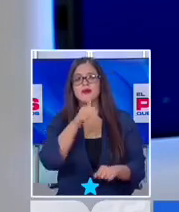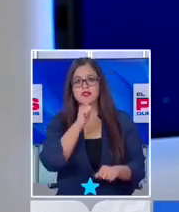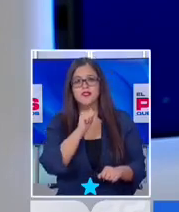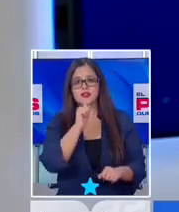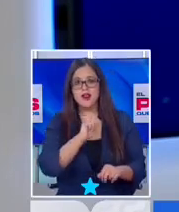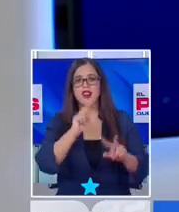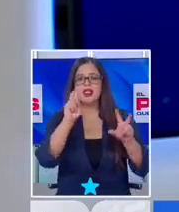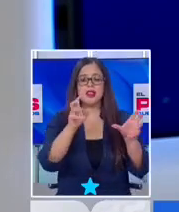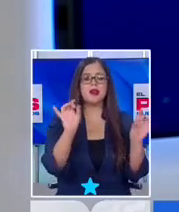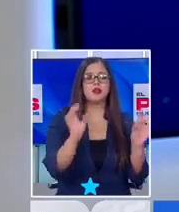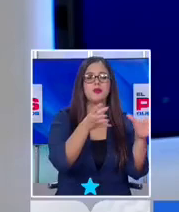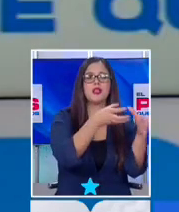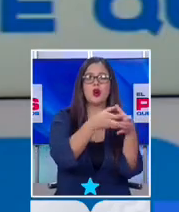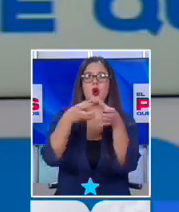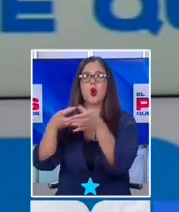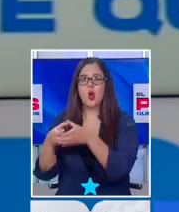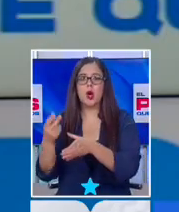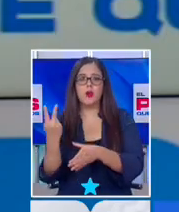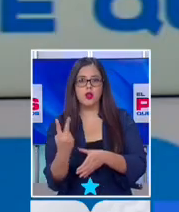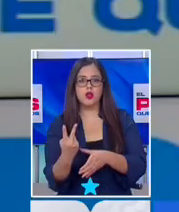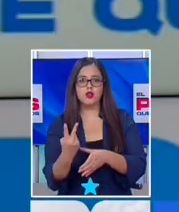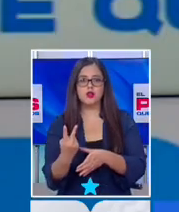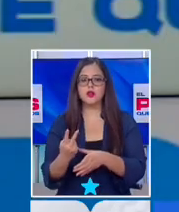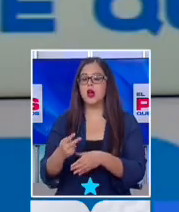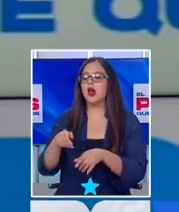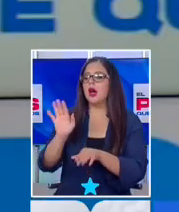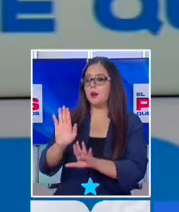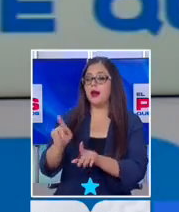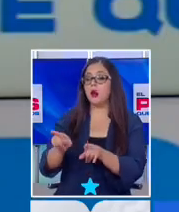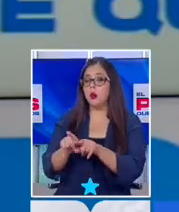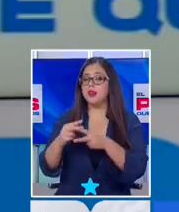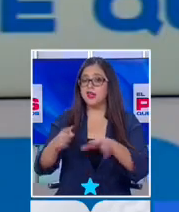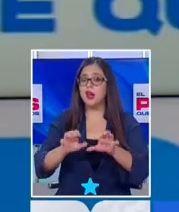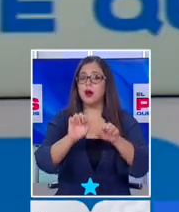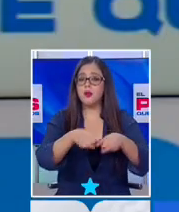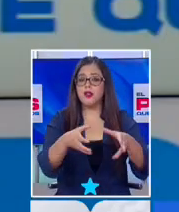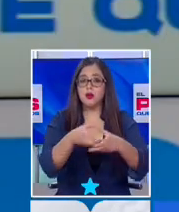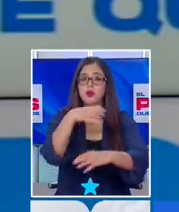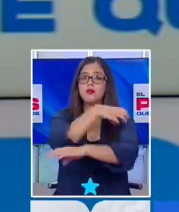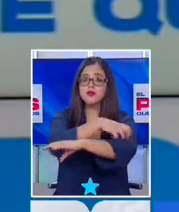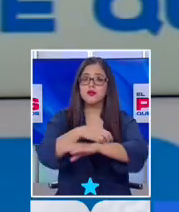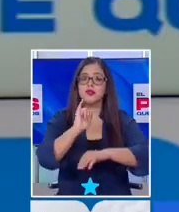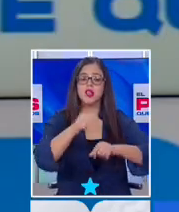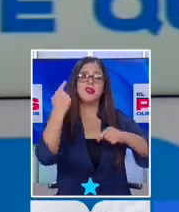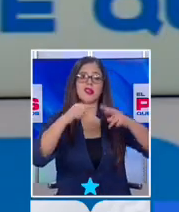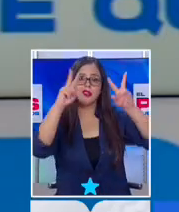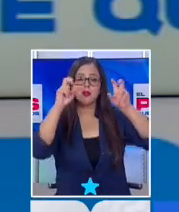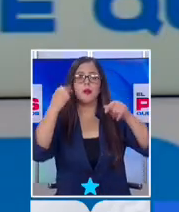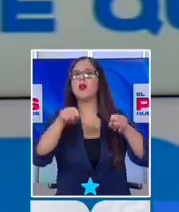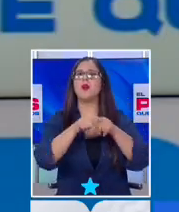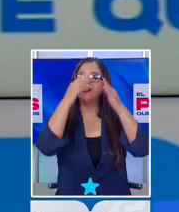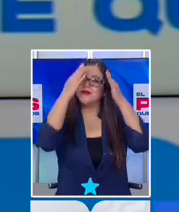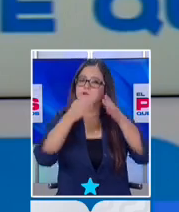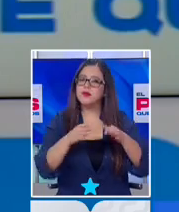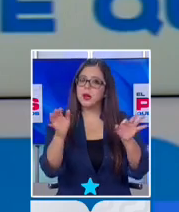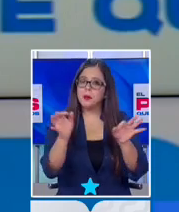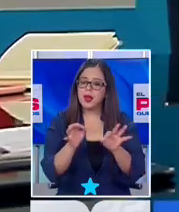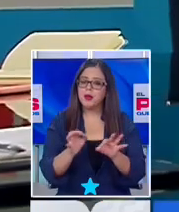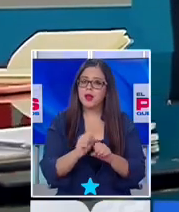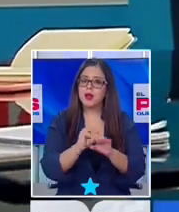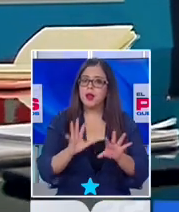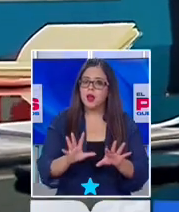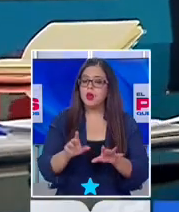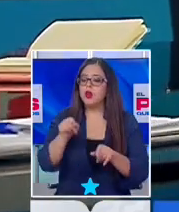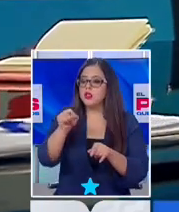hablar del bicameralismo en sí a ver poniendo el contexto también se aprueba la creación de la cámara reacciones otros temas por supuesto pero mueve concentra unos minutos en este punto y